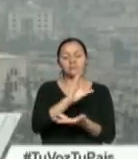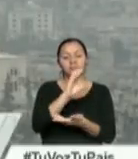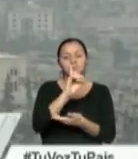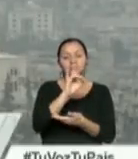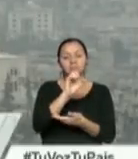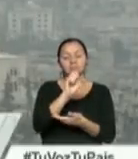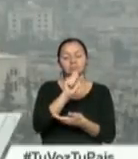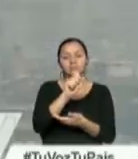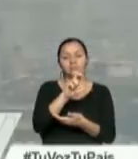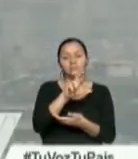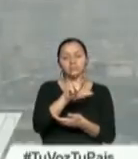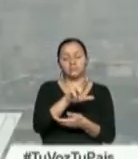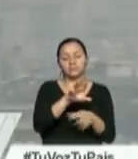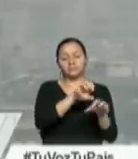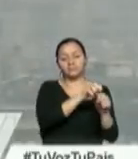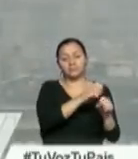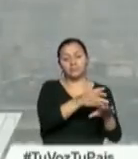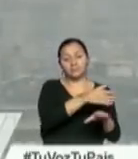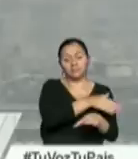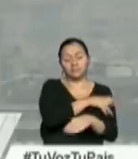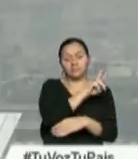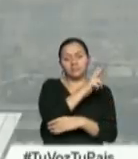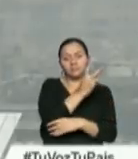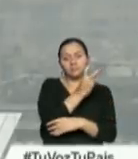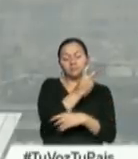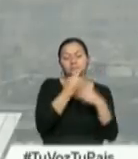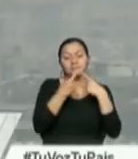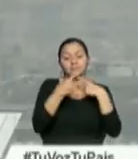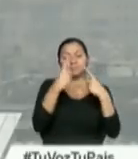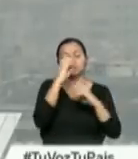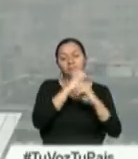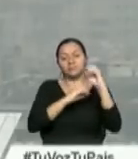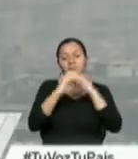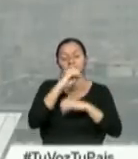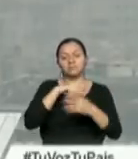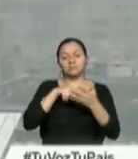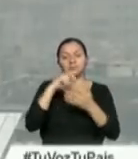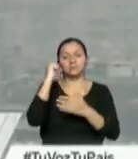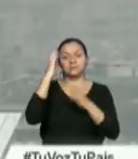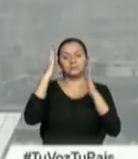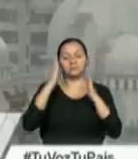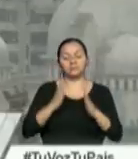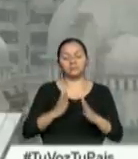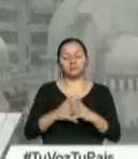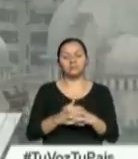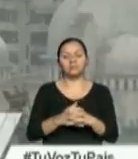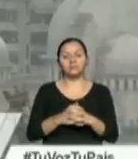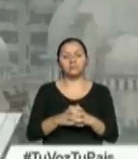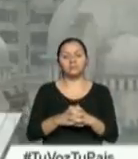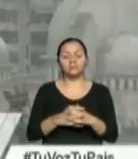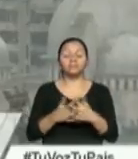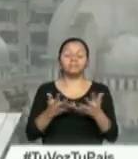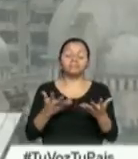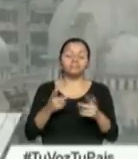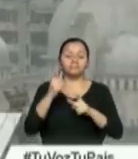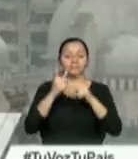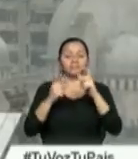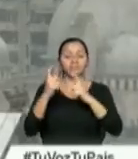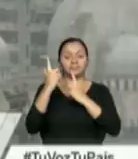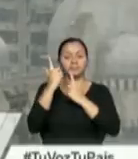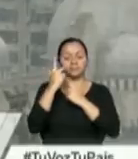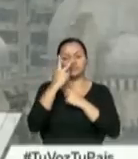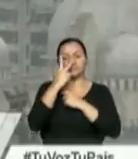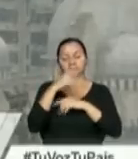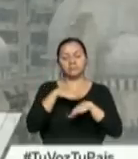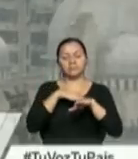en manos de los rebeldes desde 2012, anunció el Observatorio Sirio de Derechos Humanos. Las tropas sirias, respaldadas